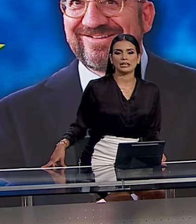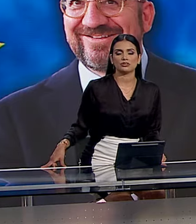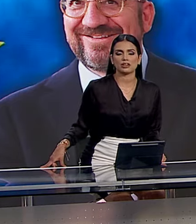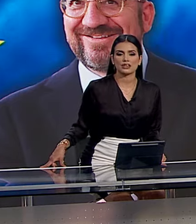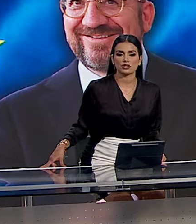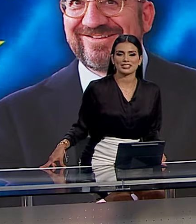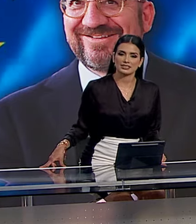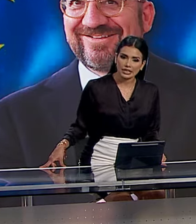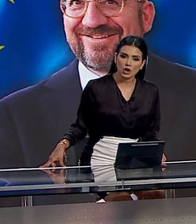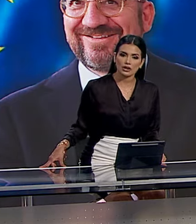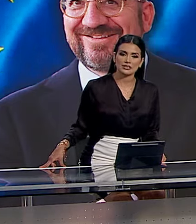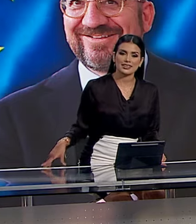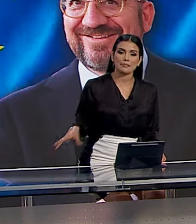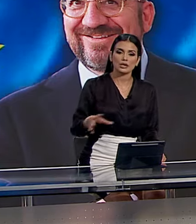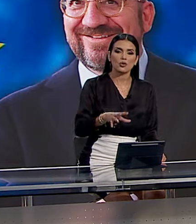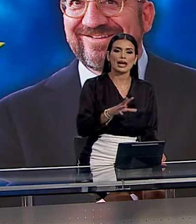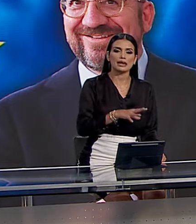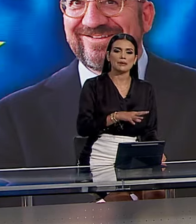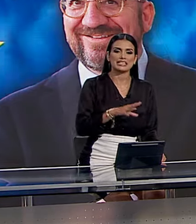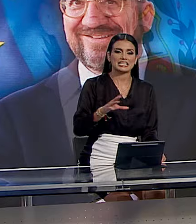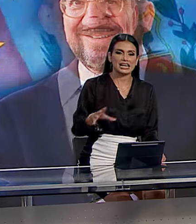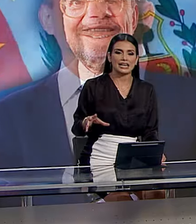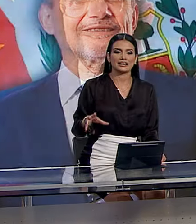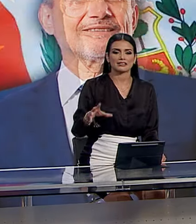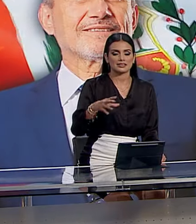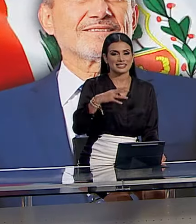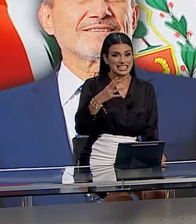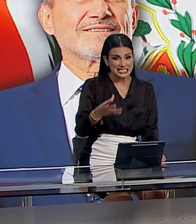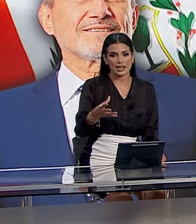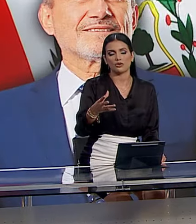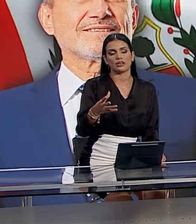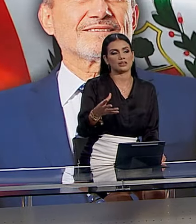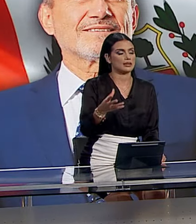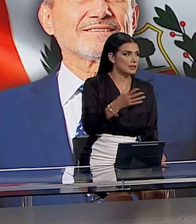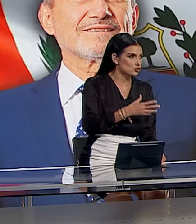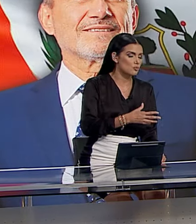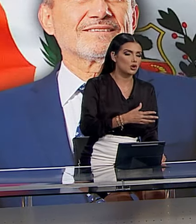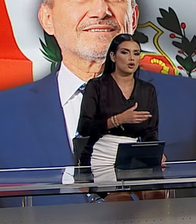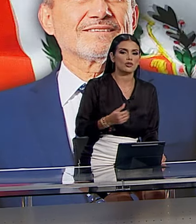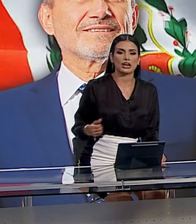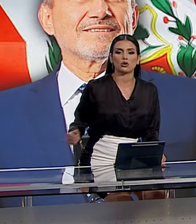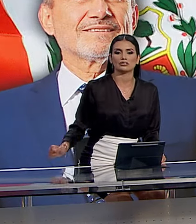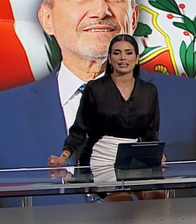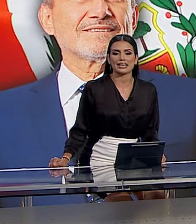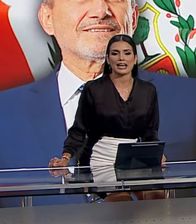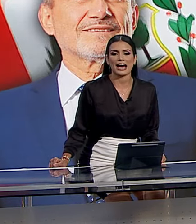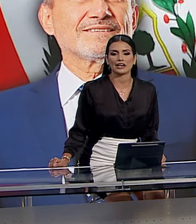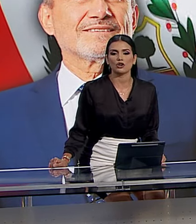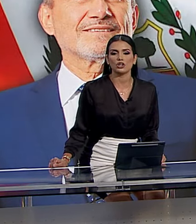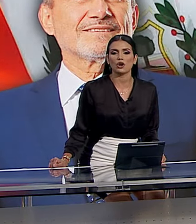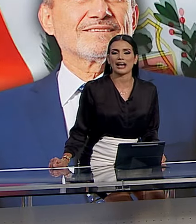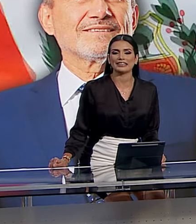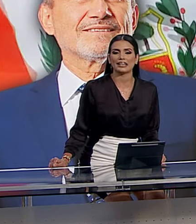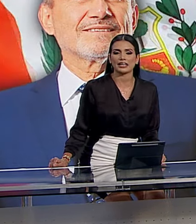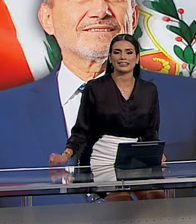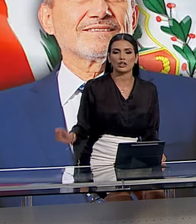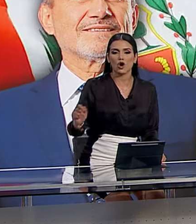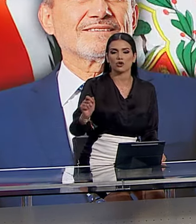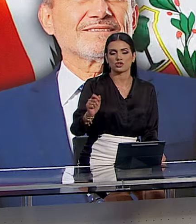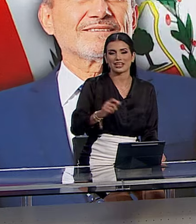que el ministro de Relaciones Exteriores de Perú, Elmer Schaller Salcedo, y también su homólogo de Costa Rica, Arnoldo